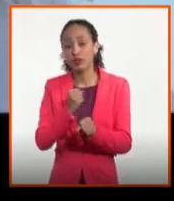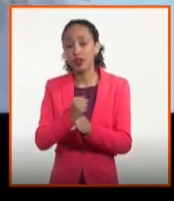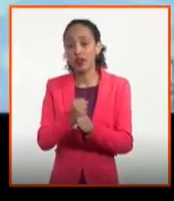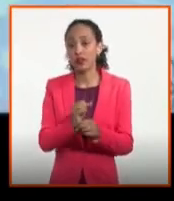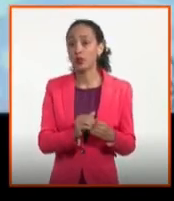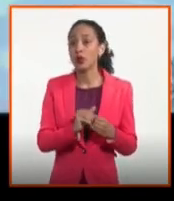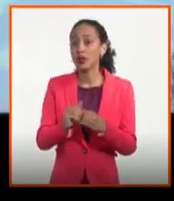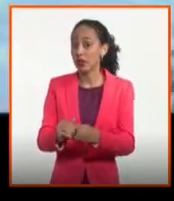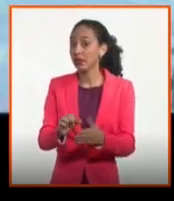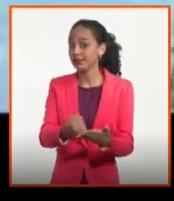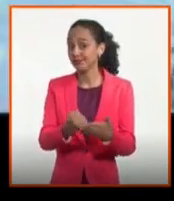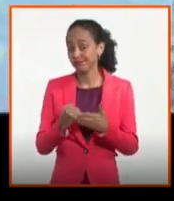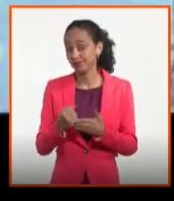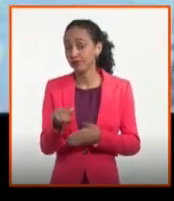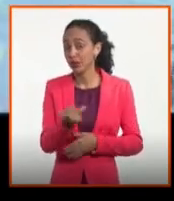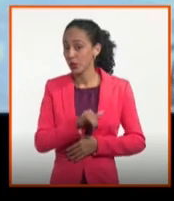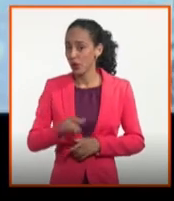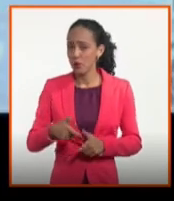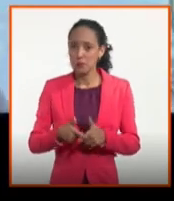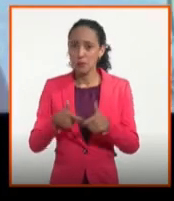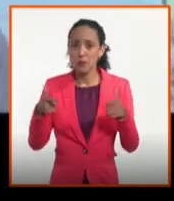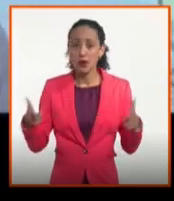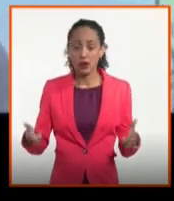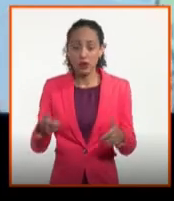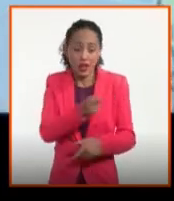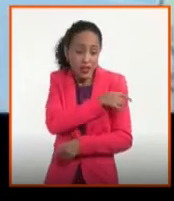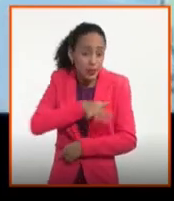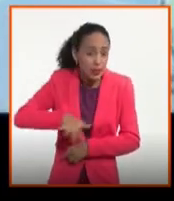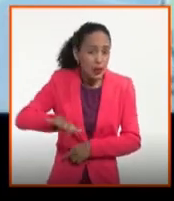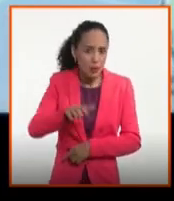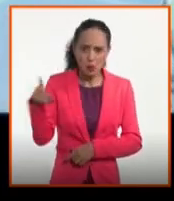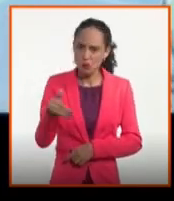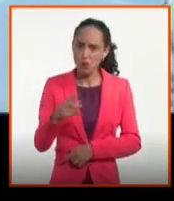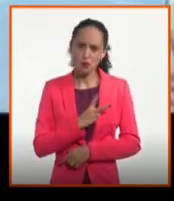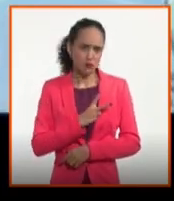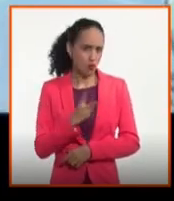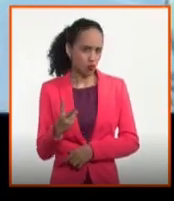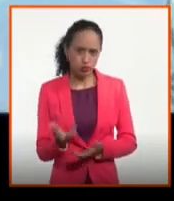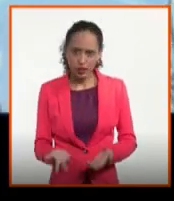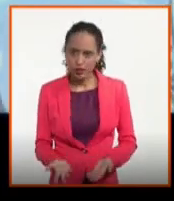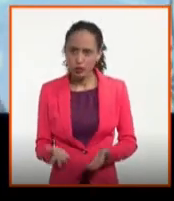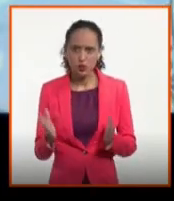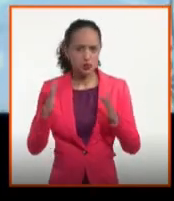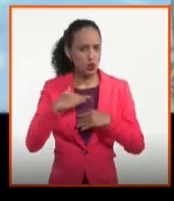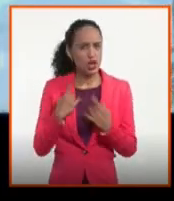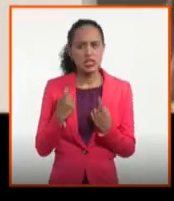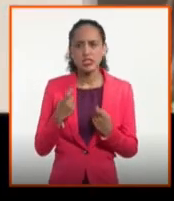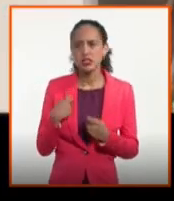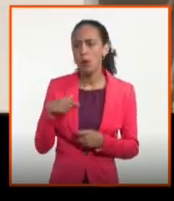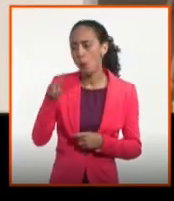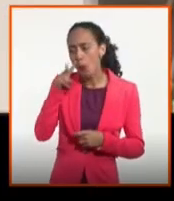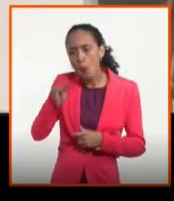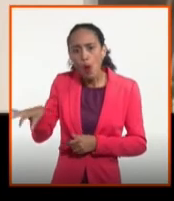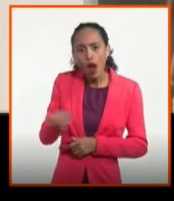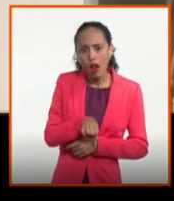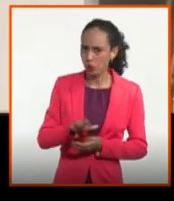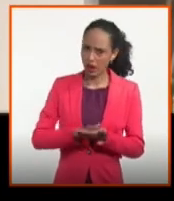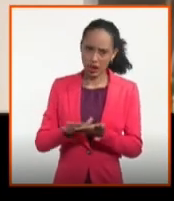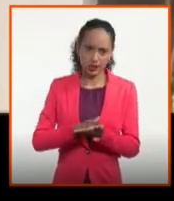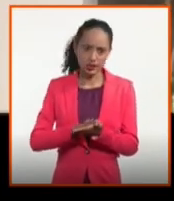apoyando la mayoría del número de población asistido voluntariamente no han sido necesario buscarlo el